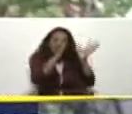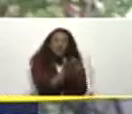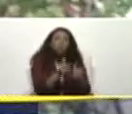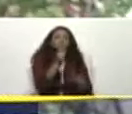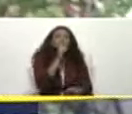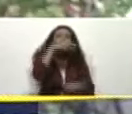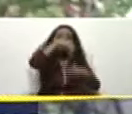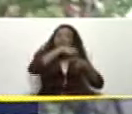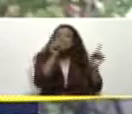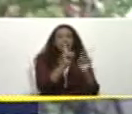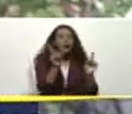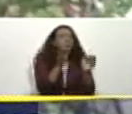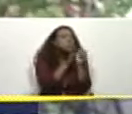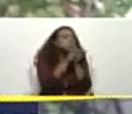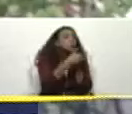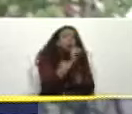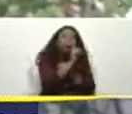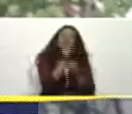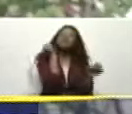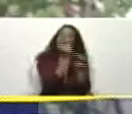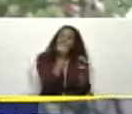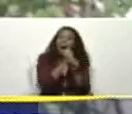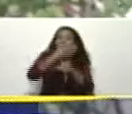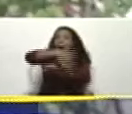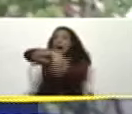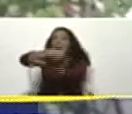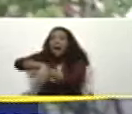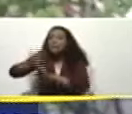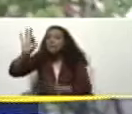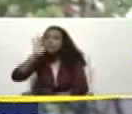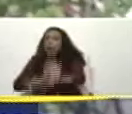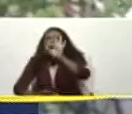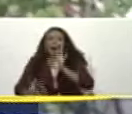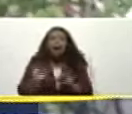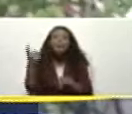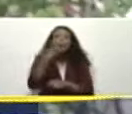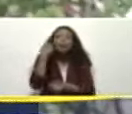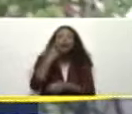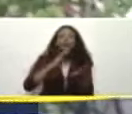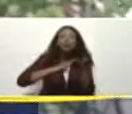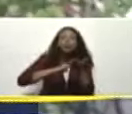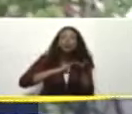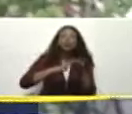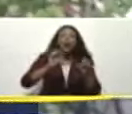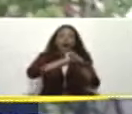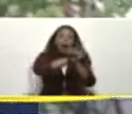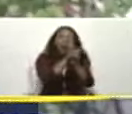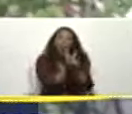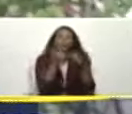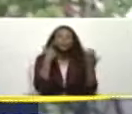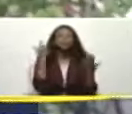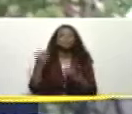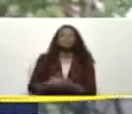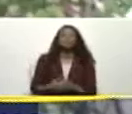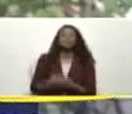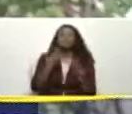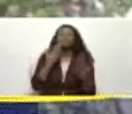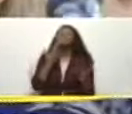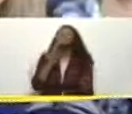se quedaron escondidas en su casa, sino que salieron a hacer ciencia pertinente para el pueblo. Bienvenida, María Alejandra.